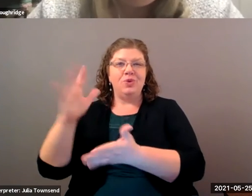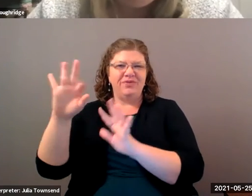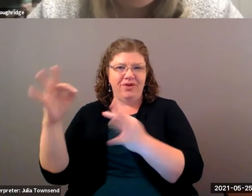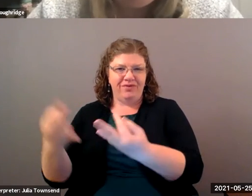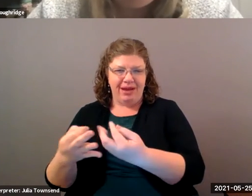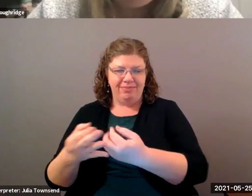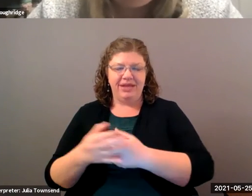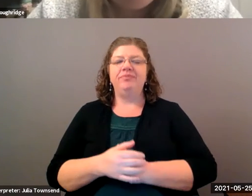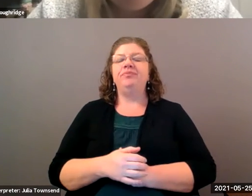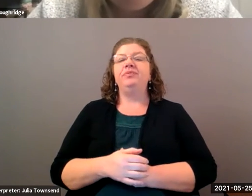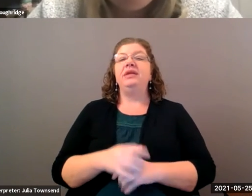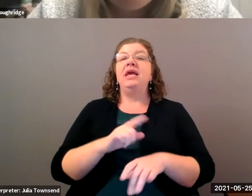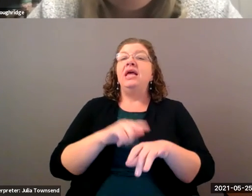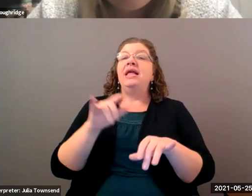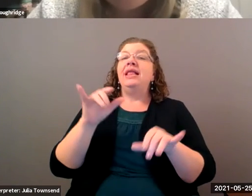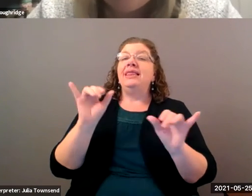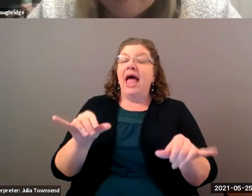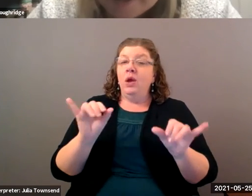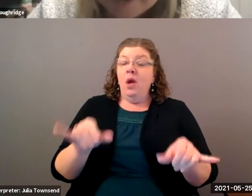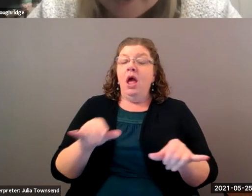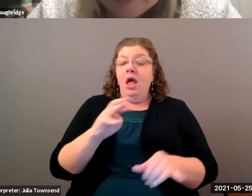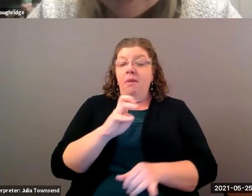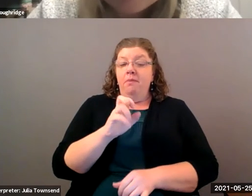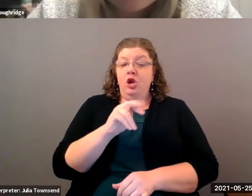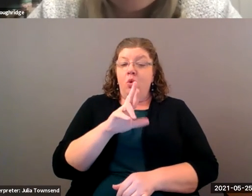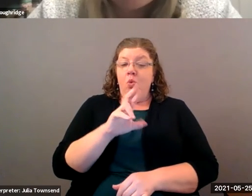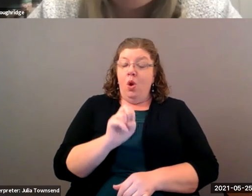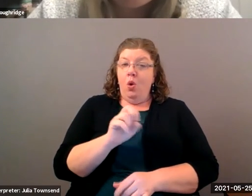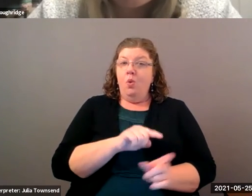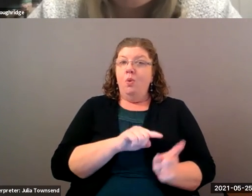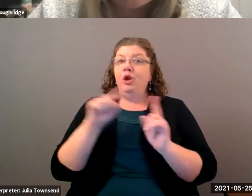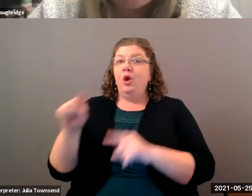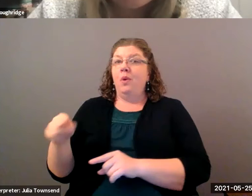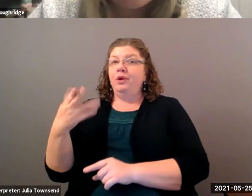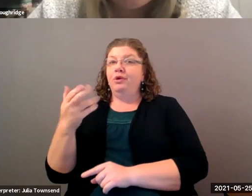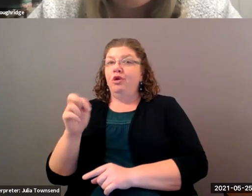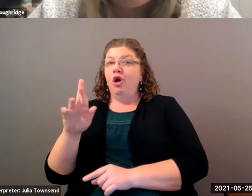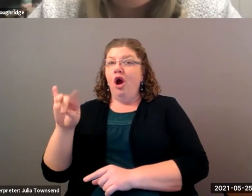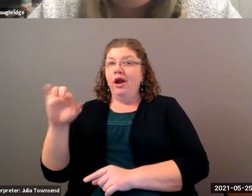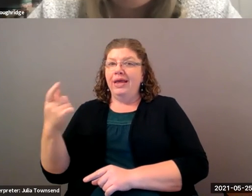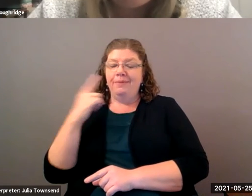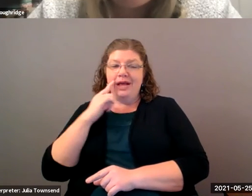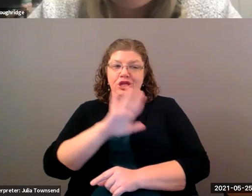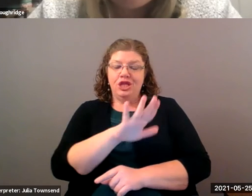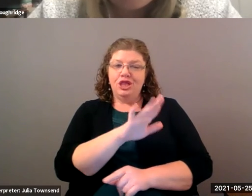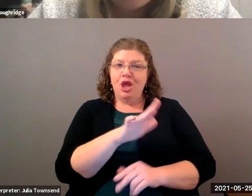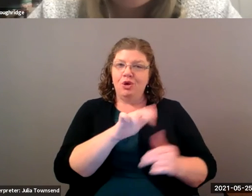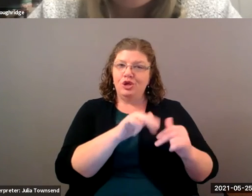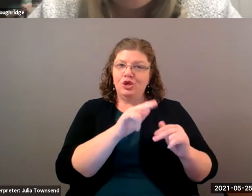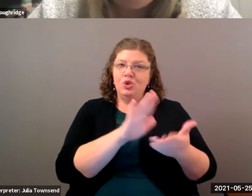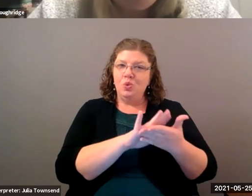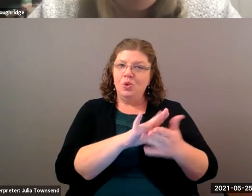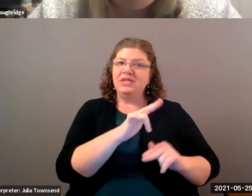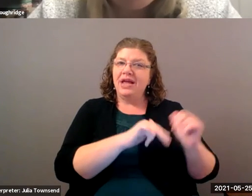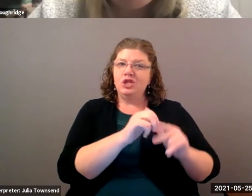ya cuando ella regrese de la graduación de un familiar, vamos a reunirnos nuevamente. Y también en